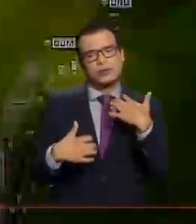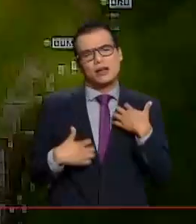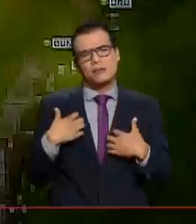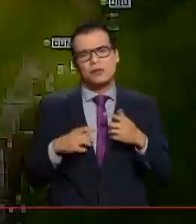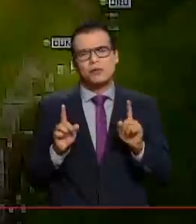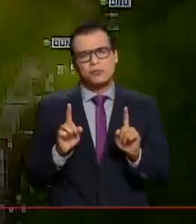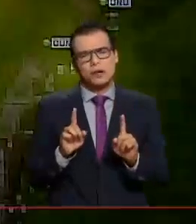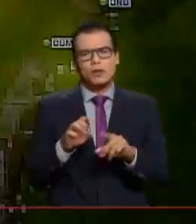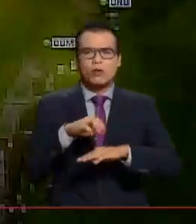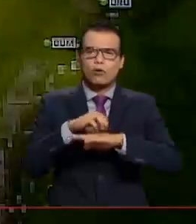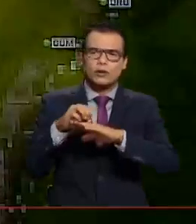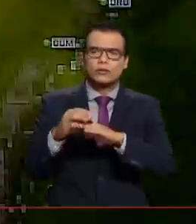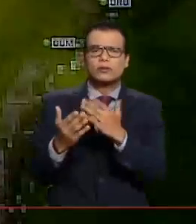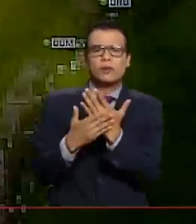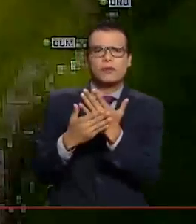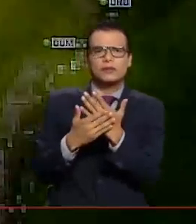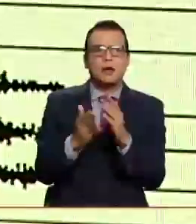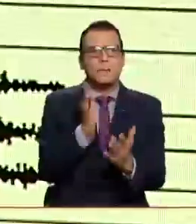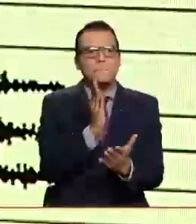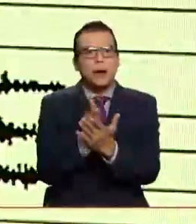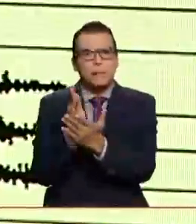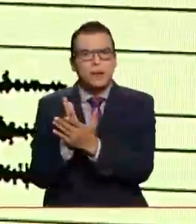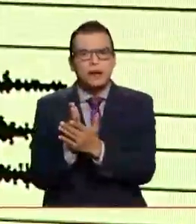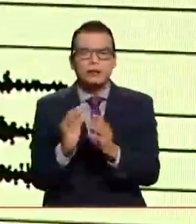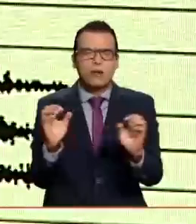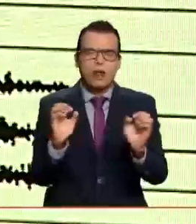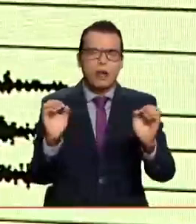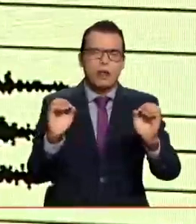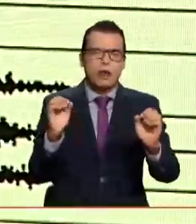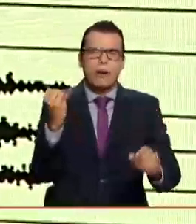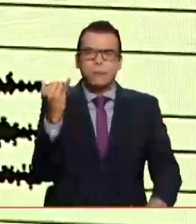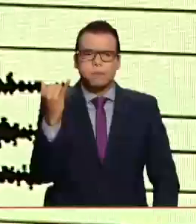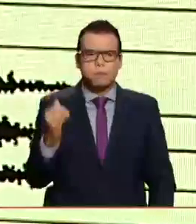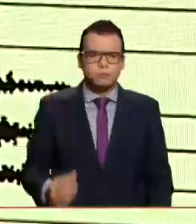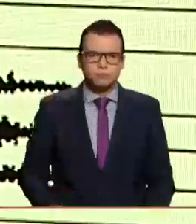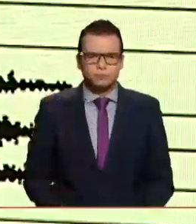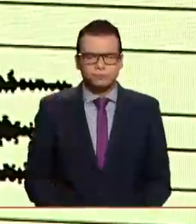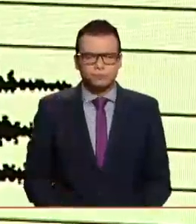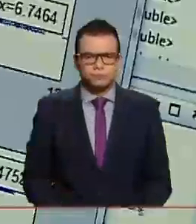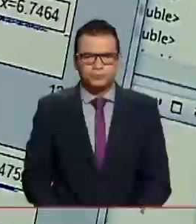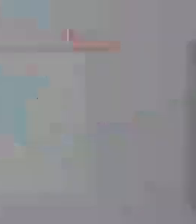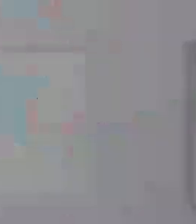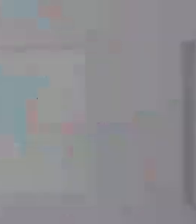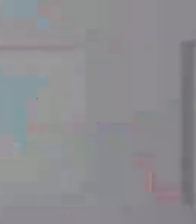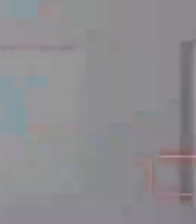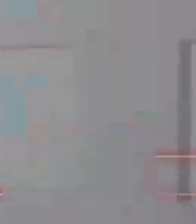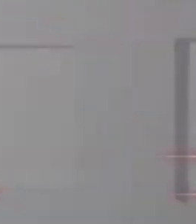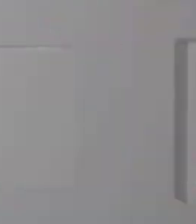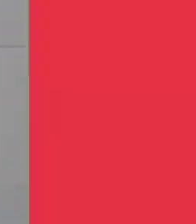organismos de socorro reportaron que no se presentaron afectaciones ni emergencias.